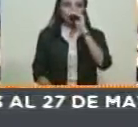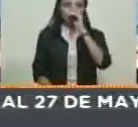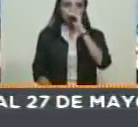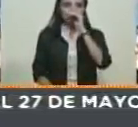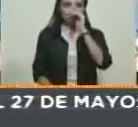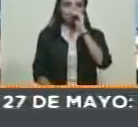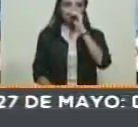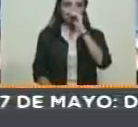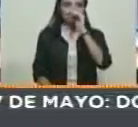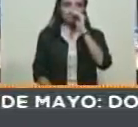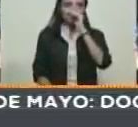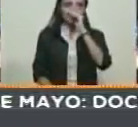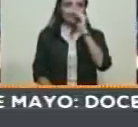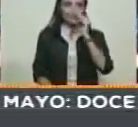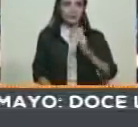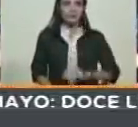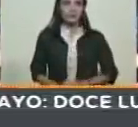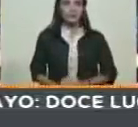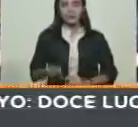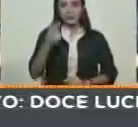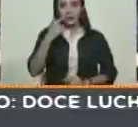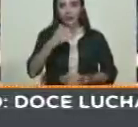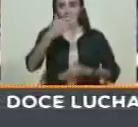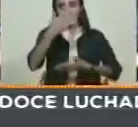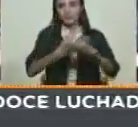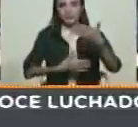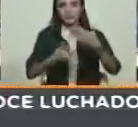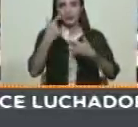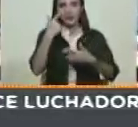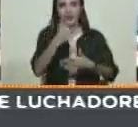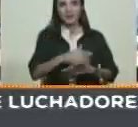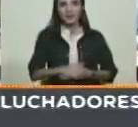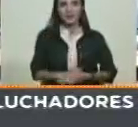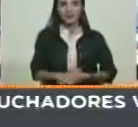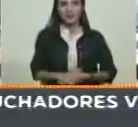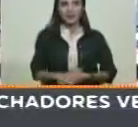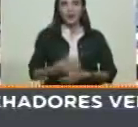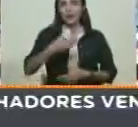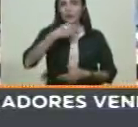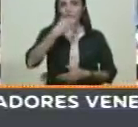mira me mandaron una carta para parchís